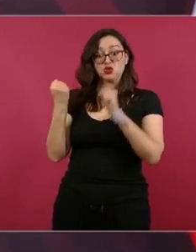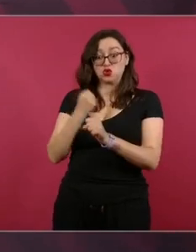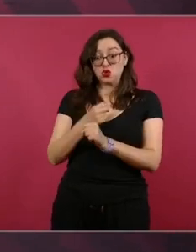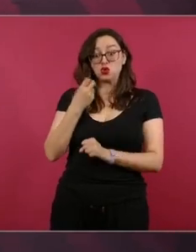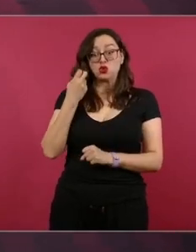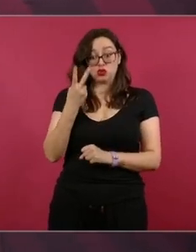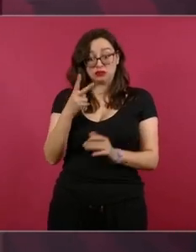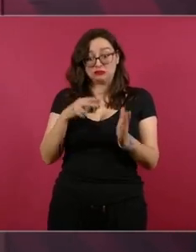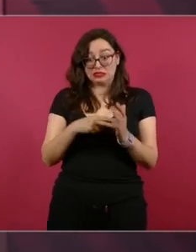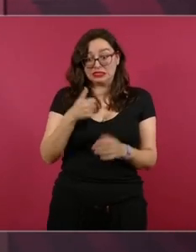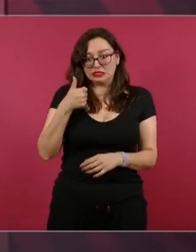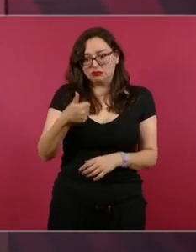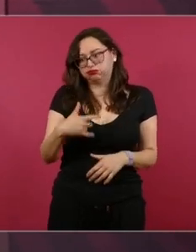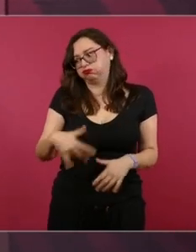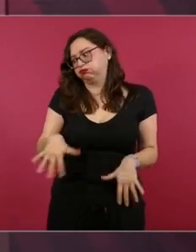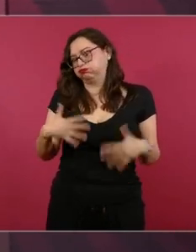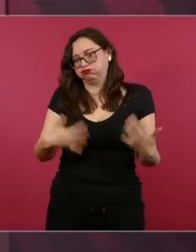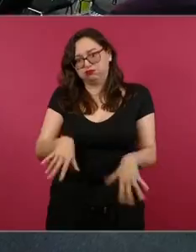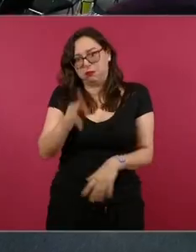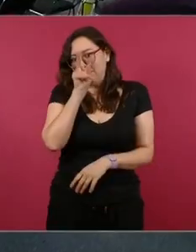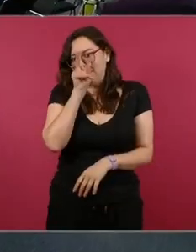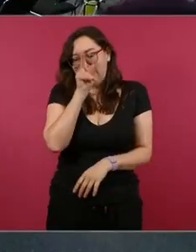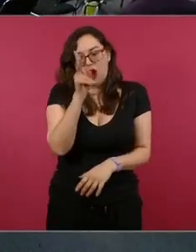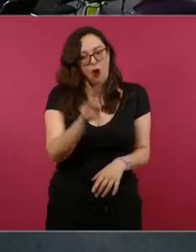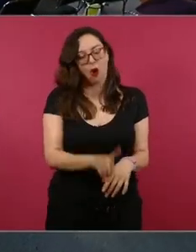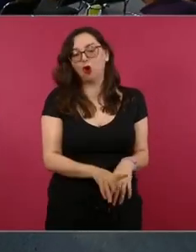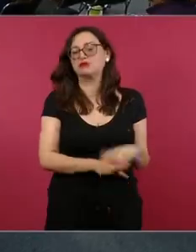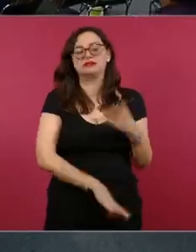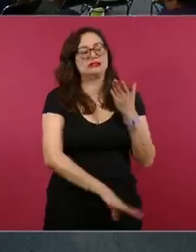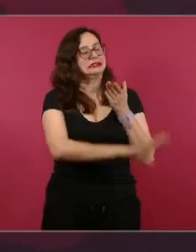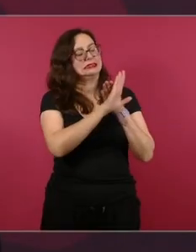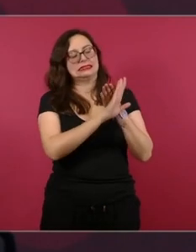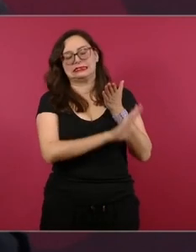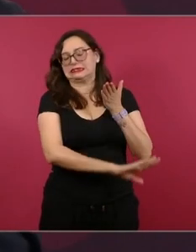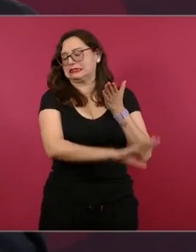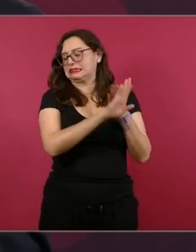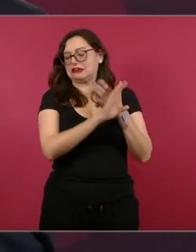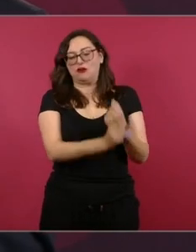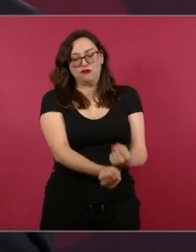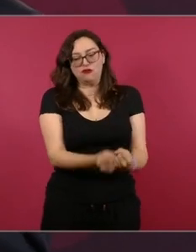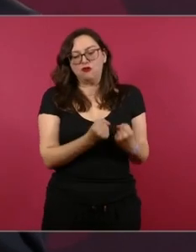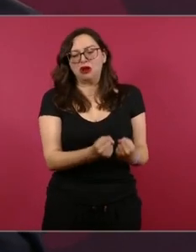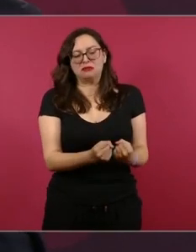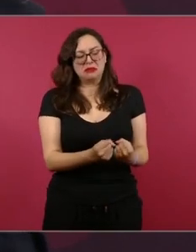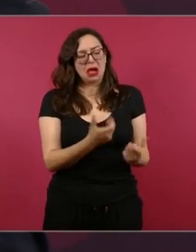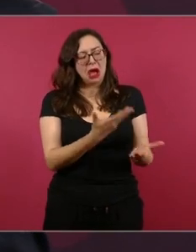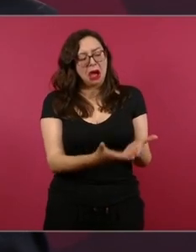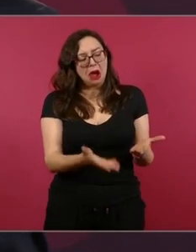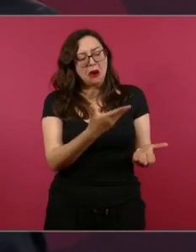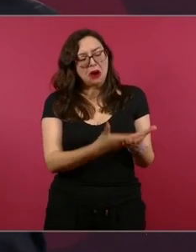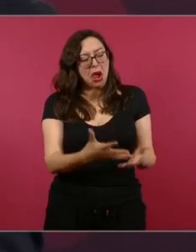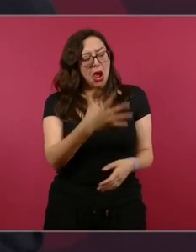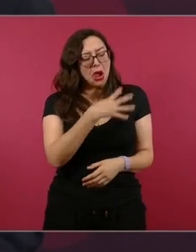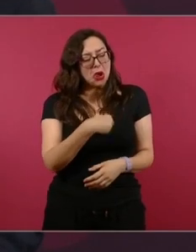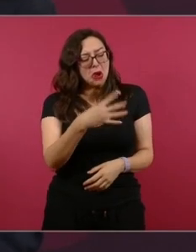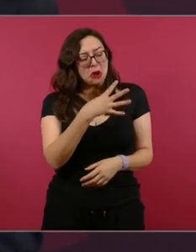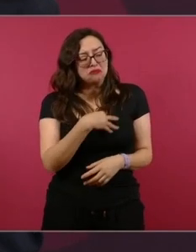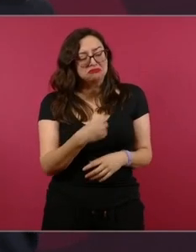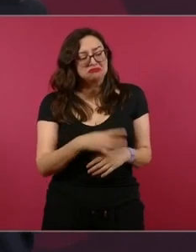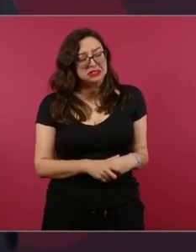era cosita, para estas cosas, para estos asuntos. Este no, se está viendo que